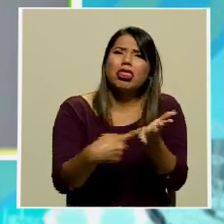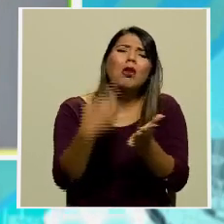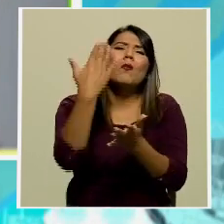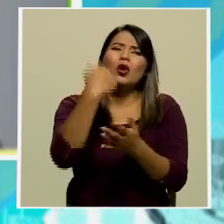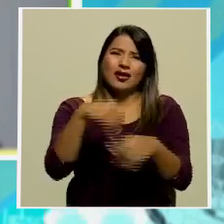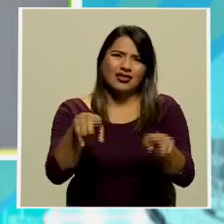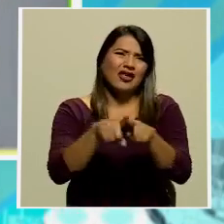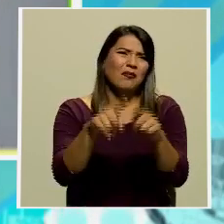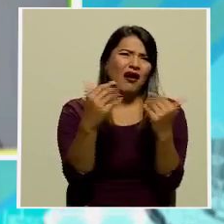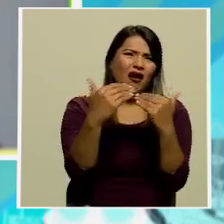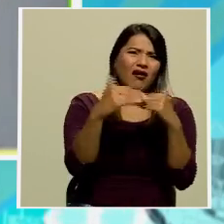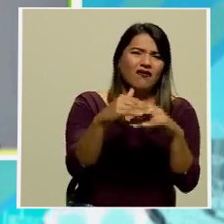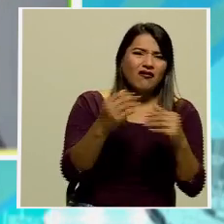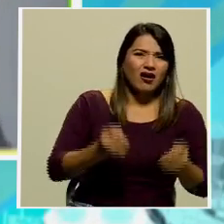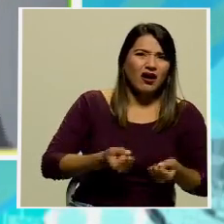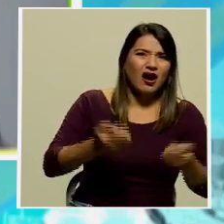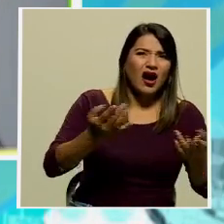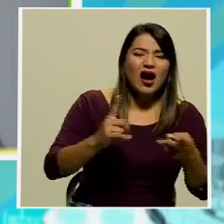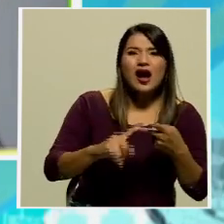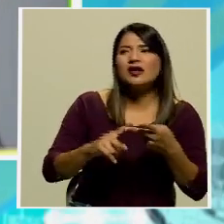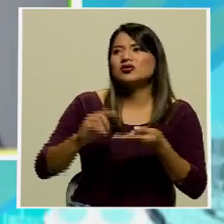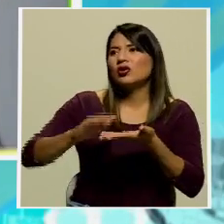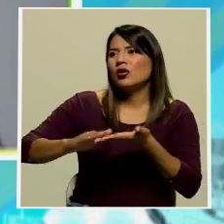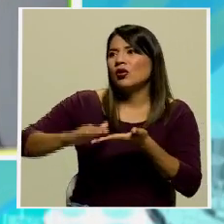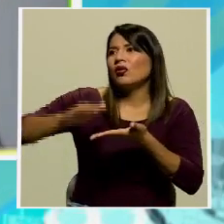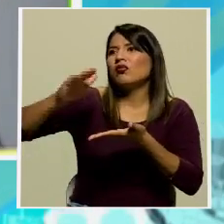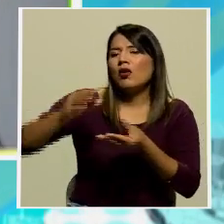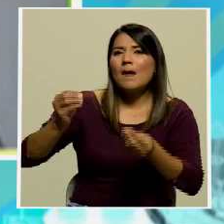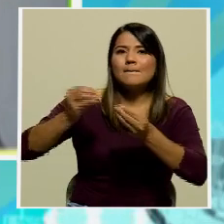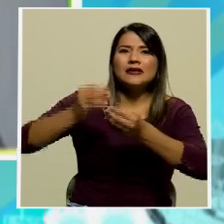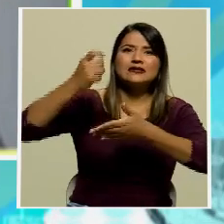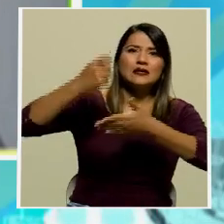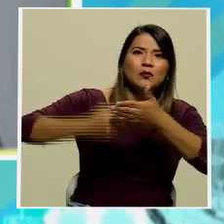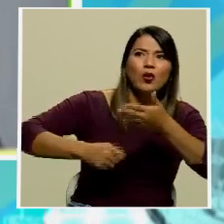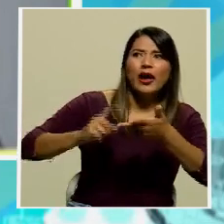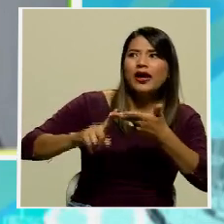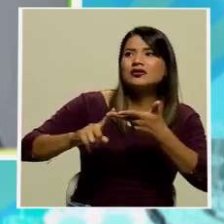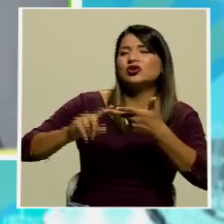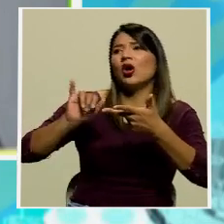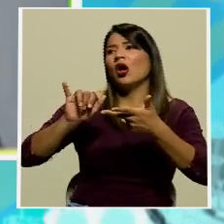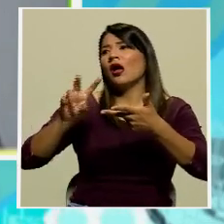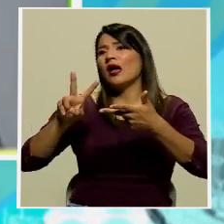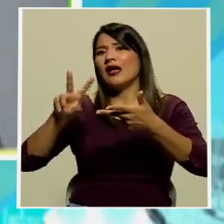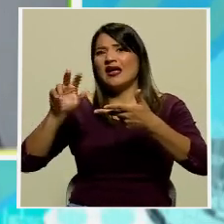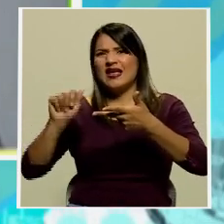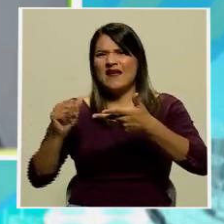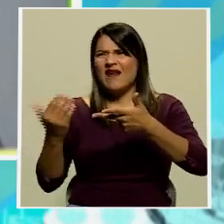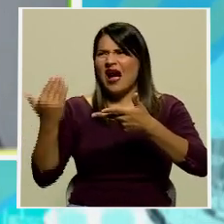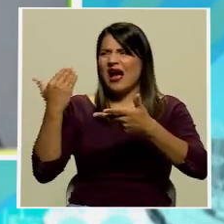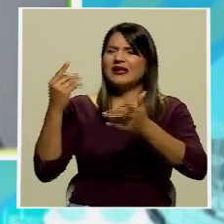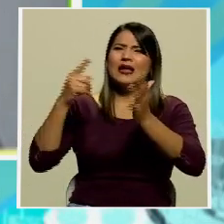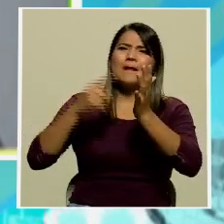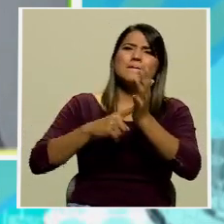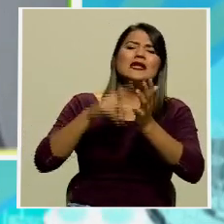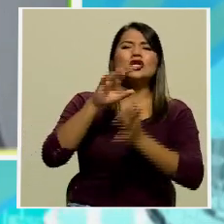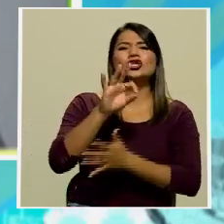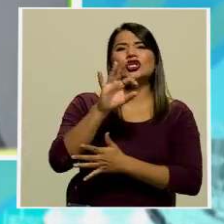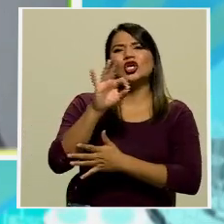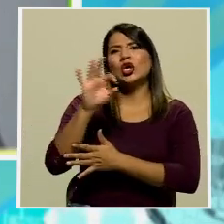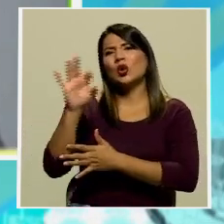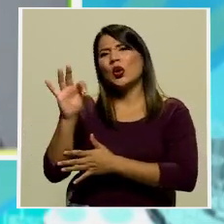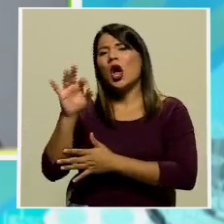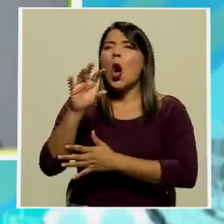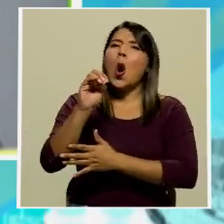gasto, aumento a través de mayores impuestos, a través del IVA, y en ese momento, en el año 99-2000, que fue la